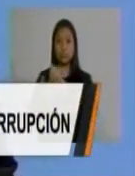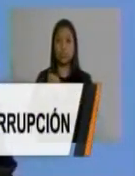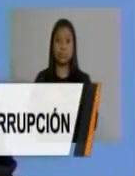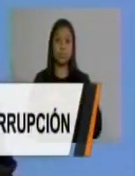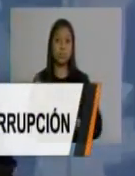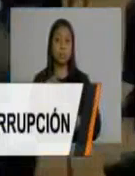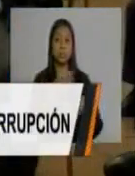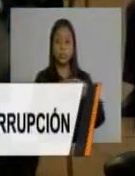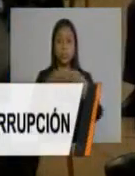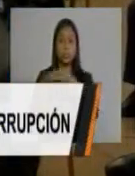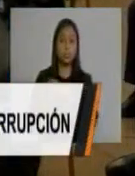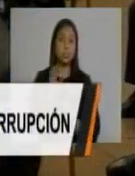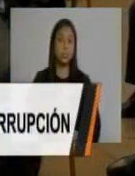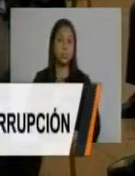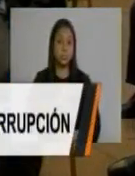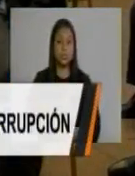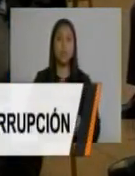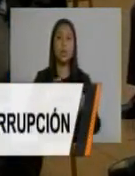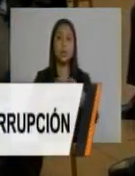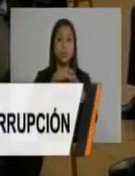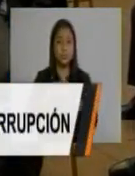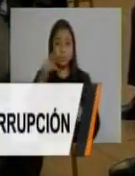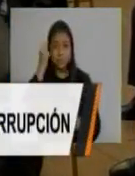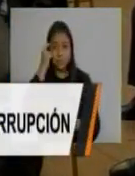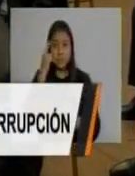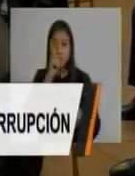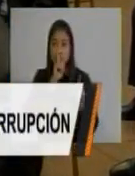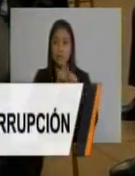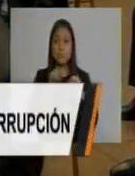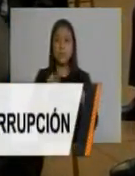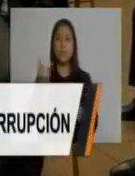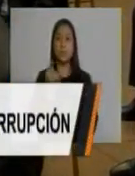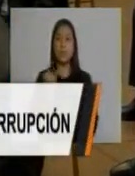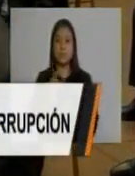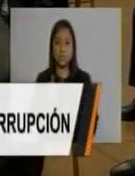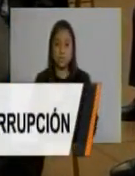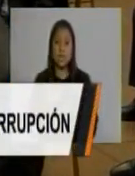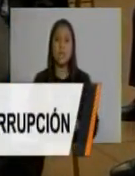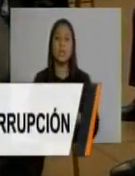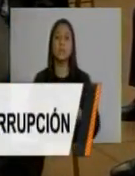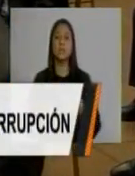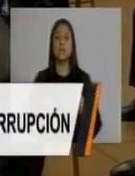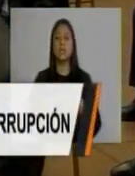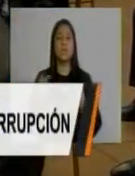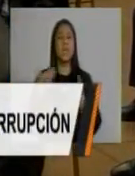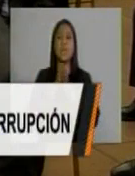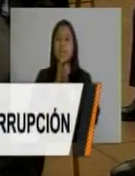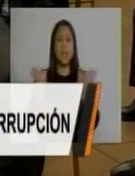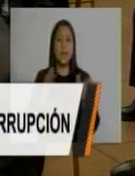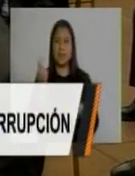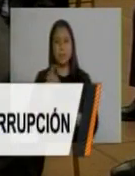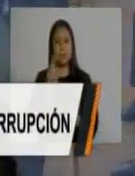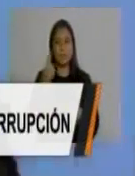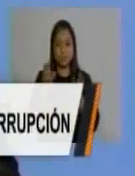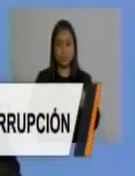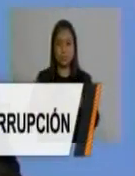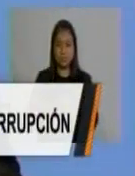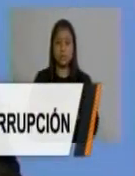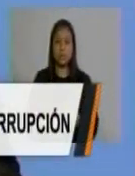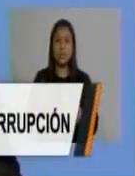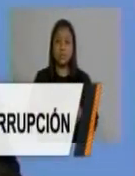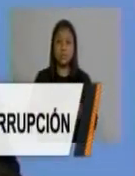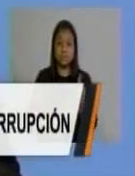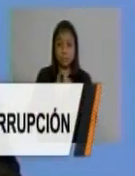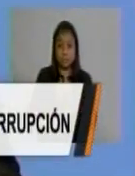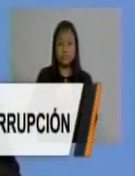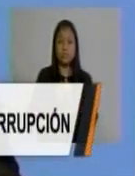sociedad, a los tanques de pensamiento, a las universidades y en general a toda la población, a que nos